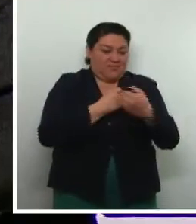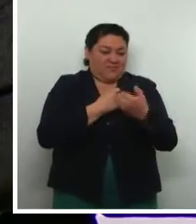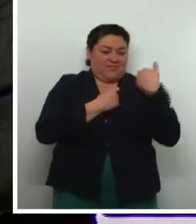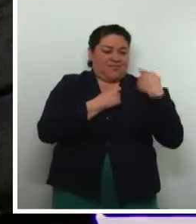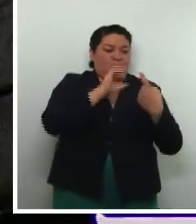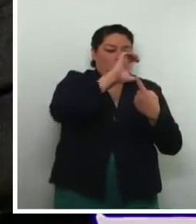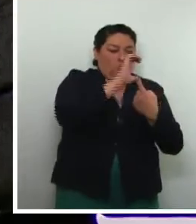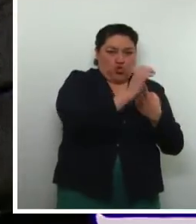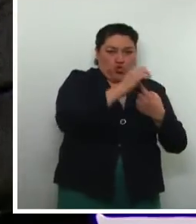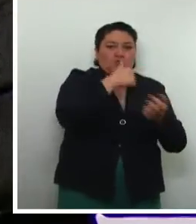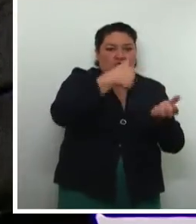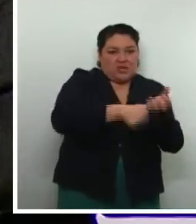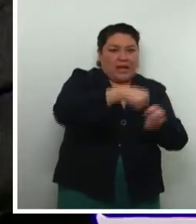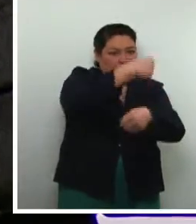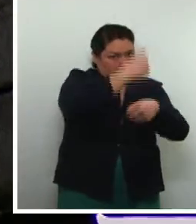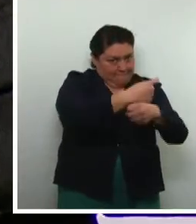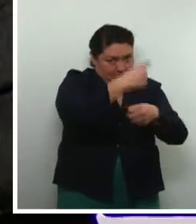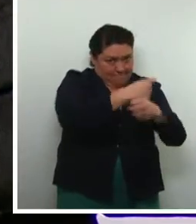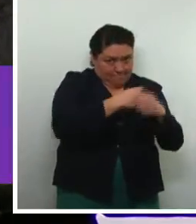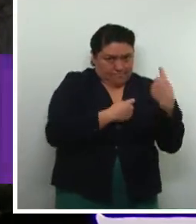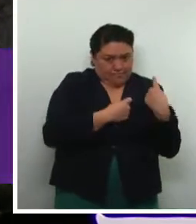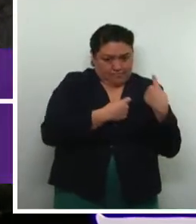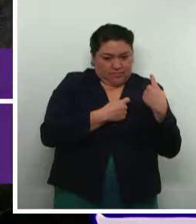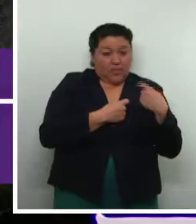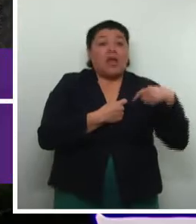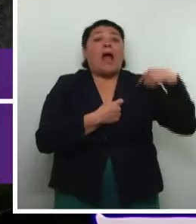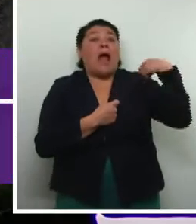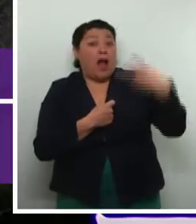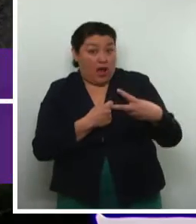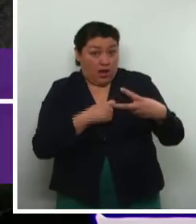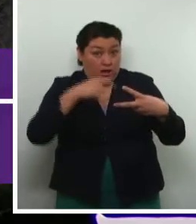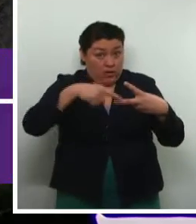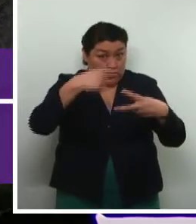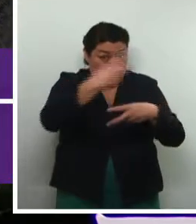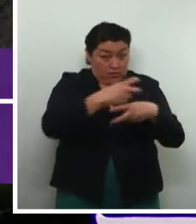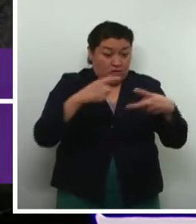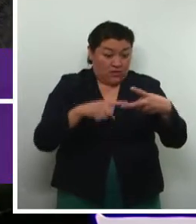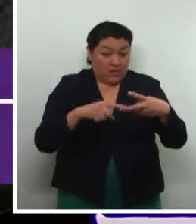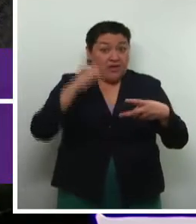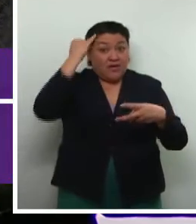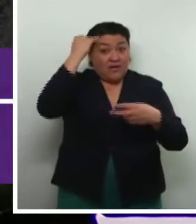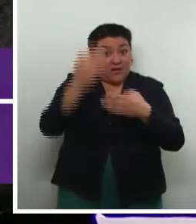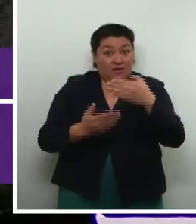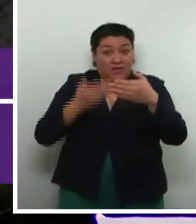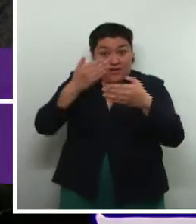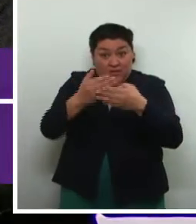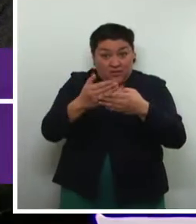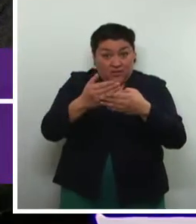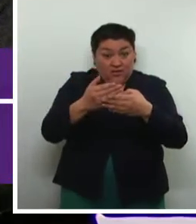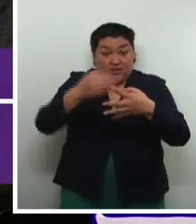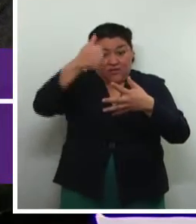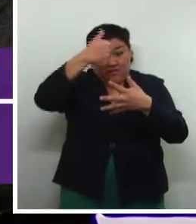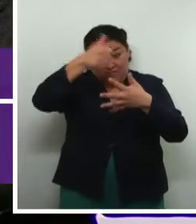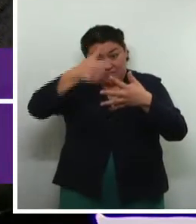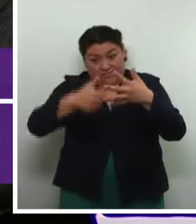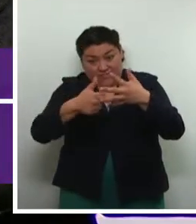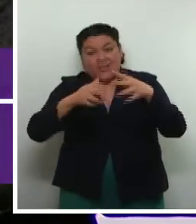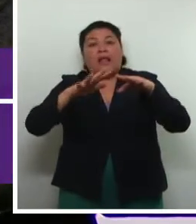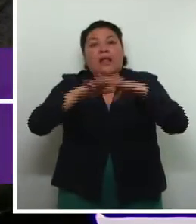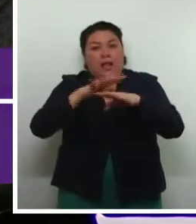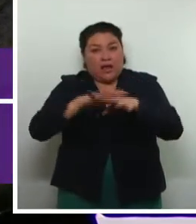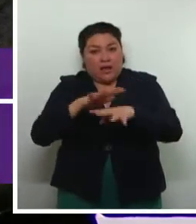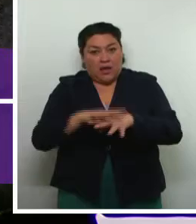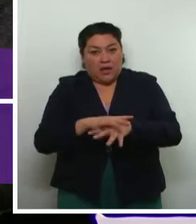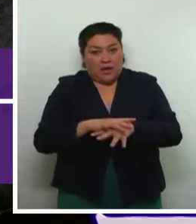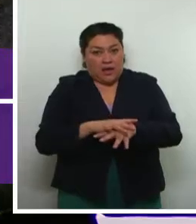la comisión. Lo que está presentando la comisión son reservas, en lo particular de modificación a su